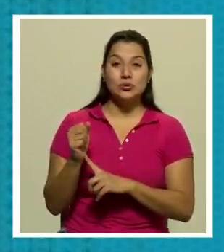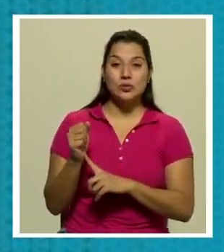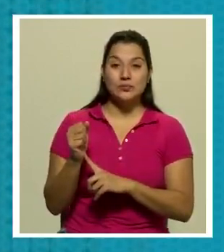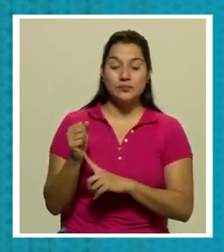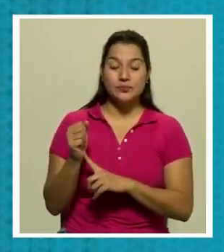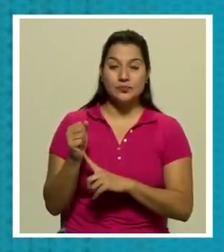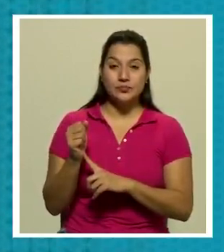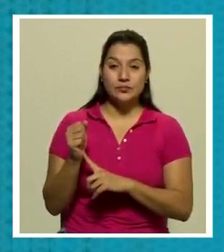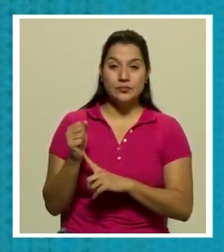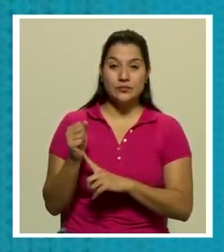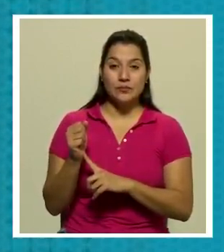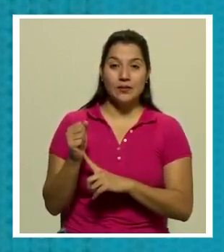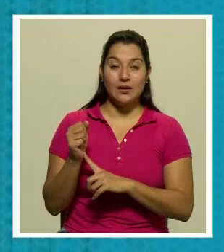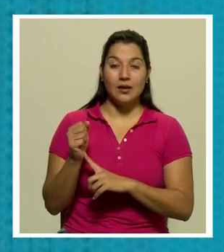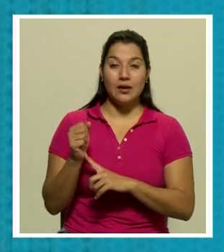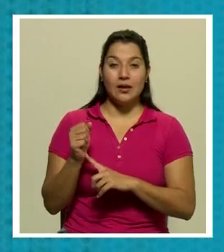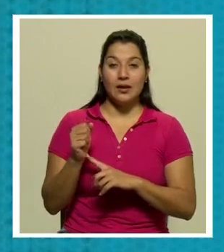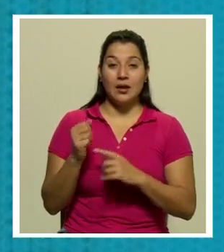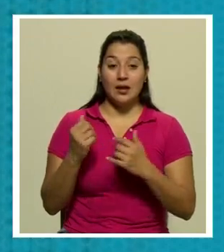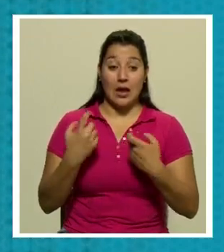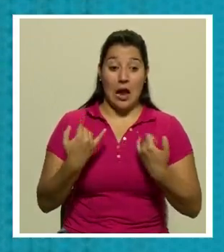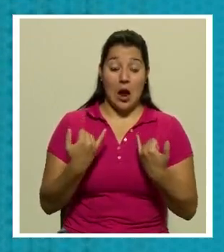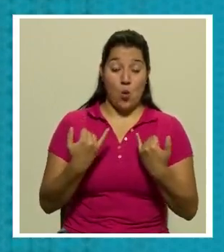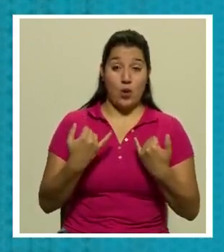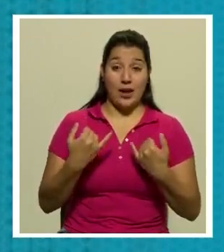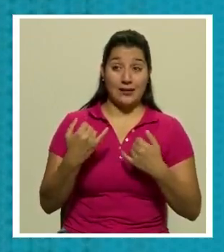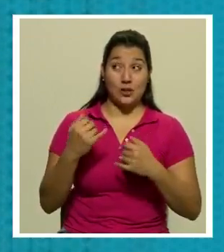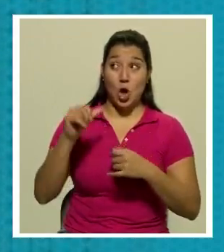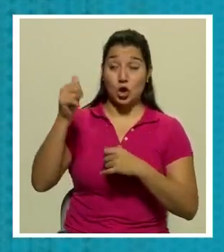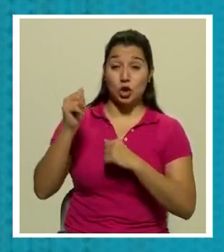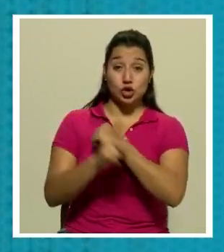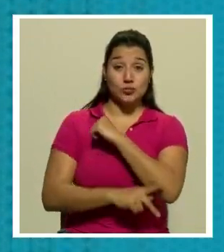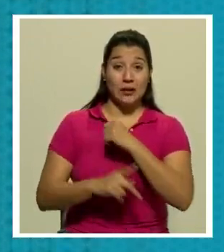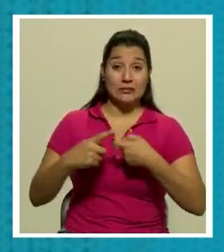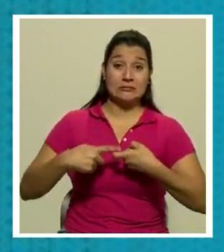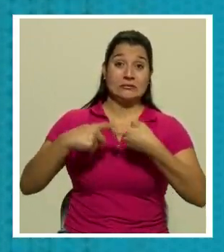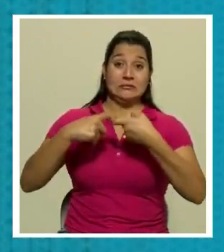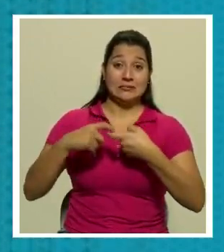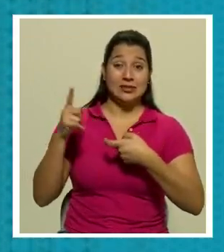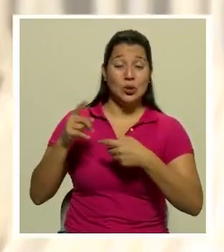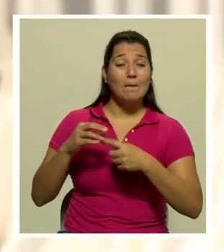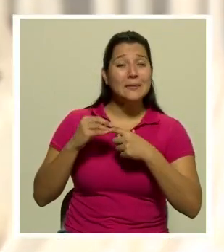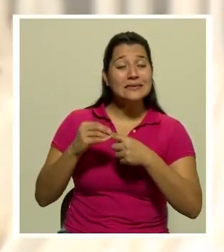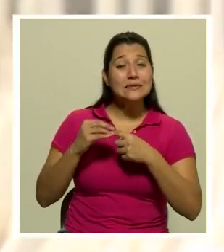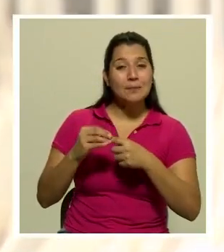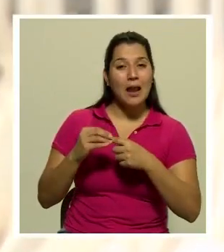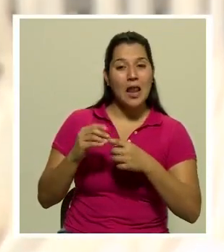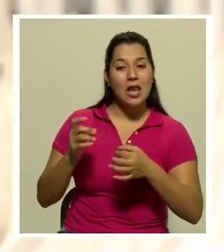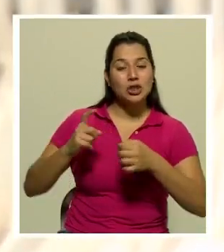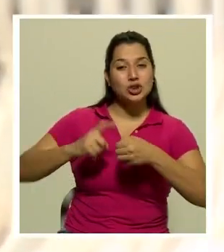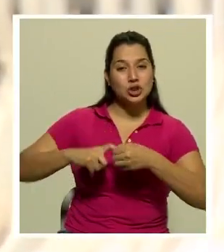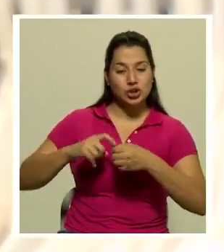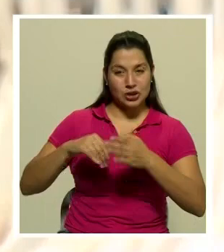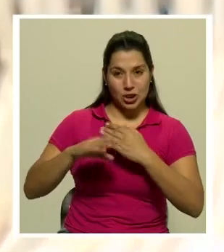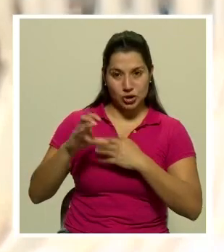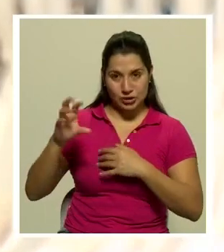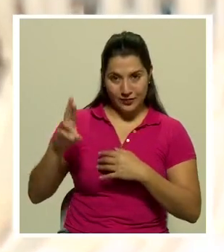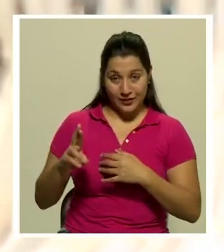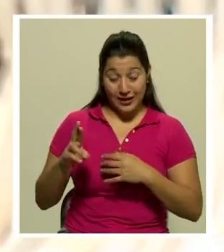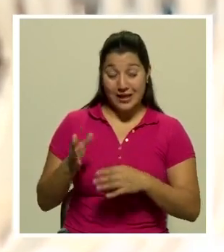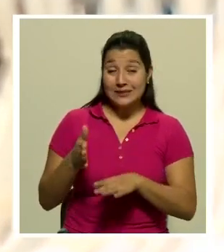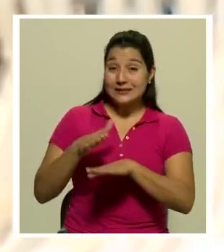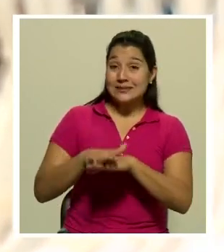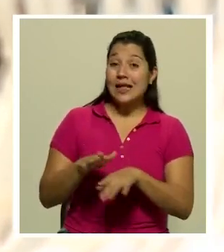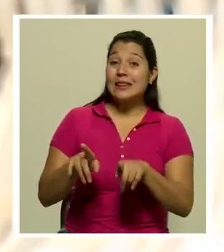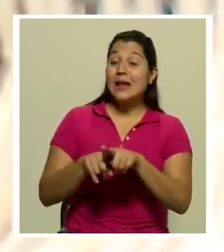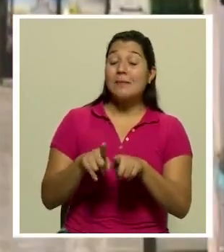que están esperando en los países que son los principales socios comerciales de Costa Rica. Los especialistas además ven dificultades